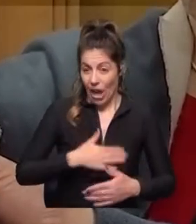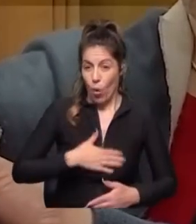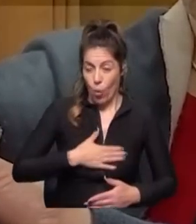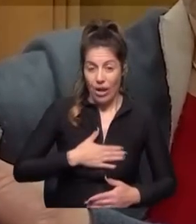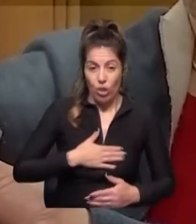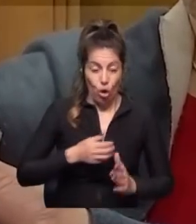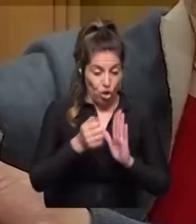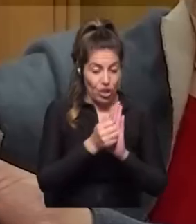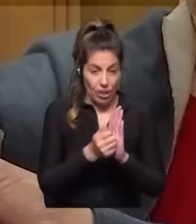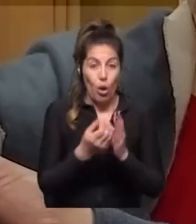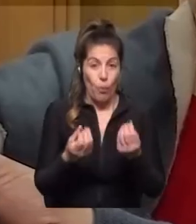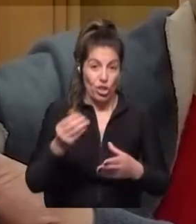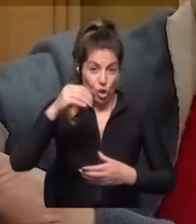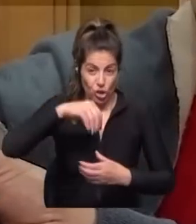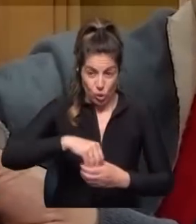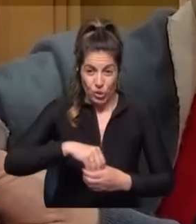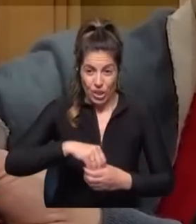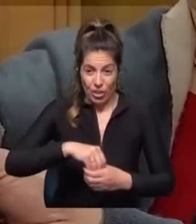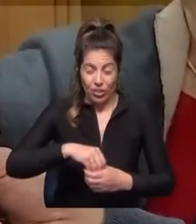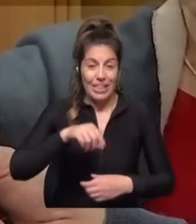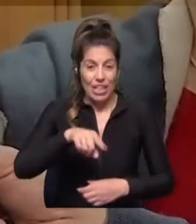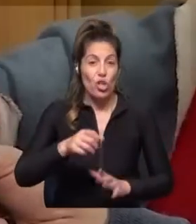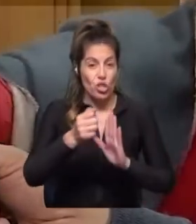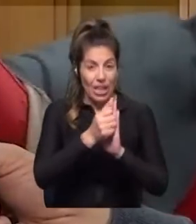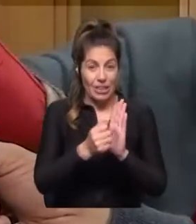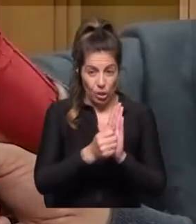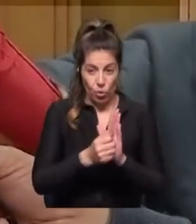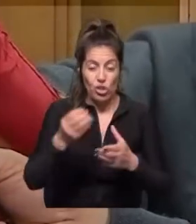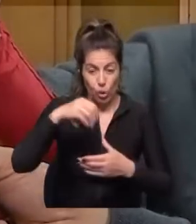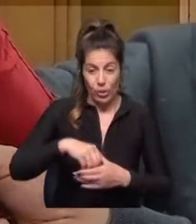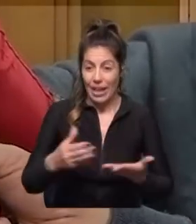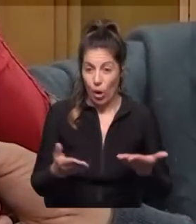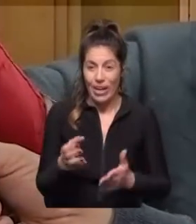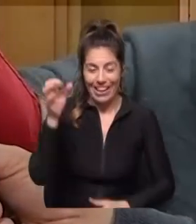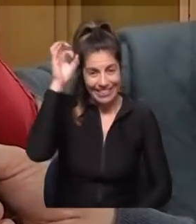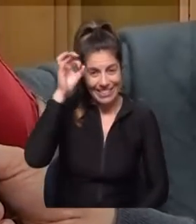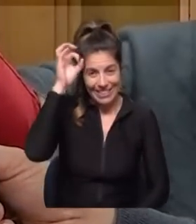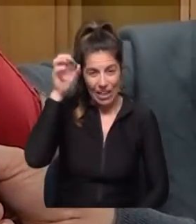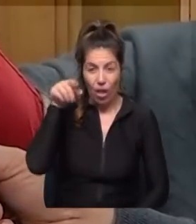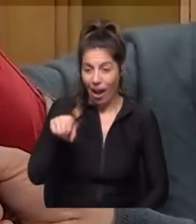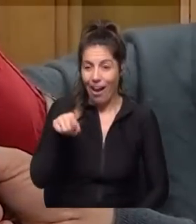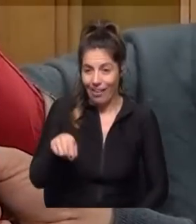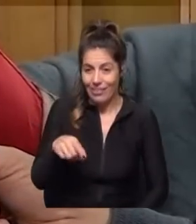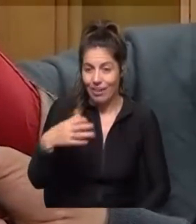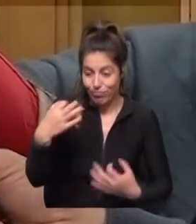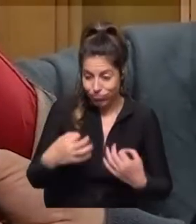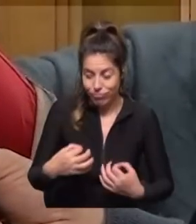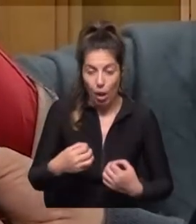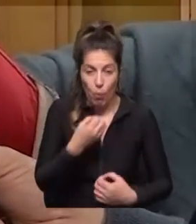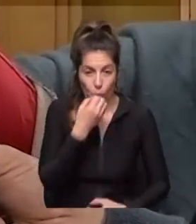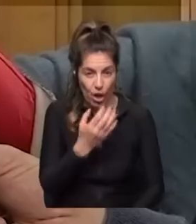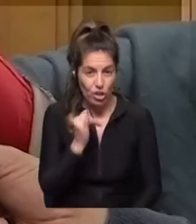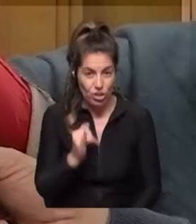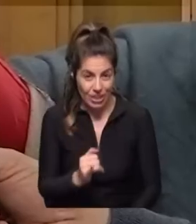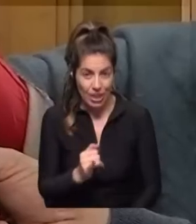eso los incluyeron y que si por supuesto esos artículos se incluían ahora en el senado A ella le parecía que era muy bueno porque